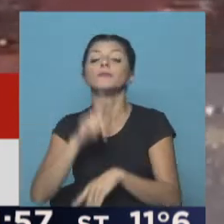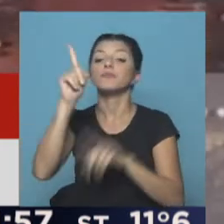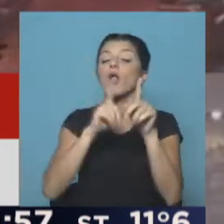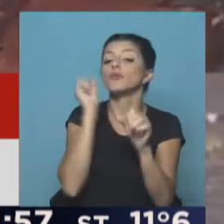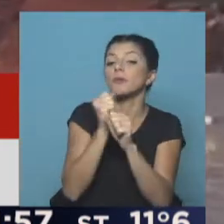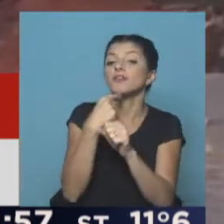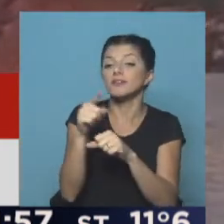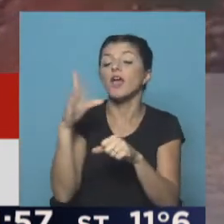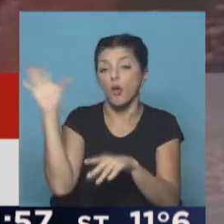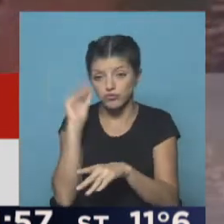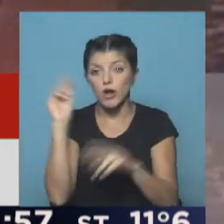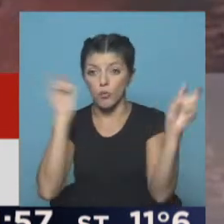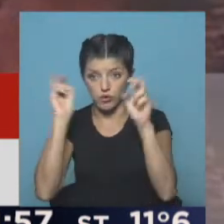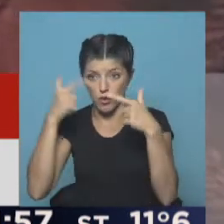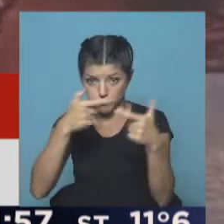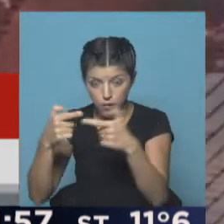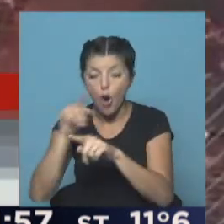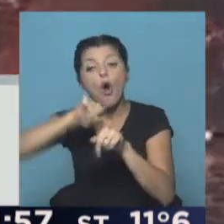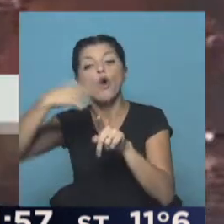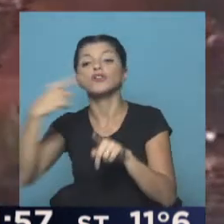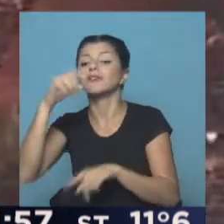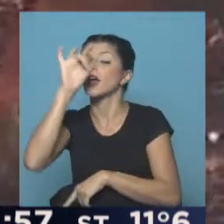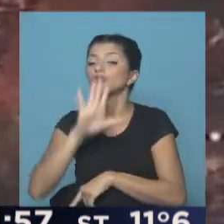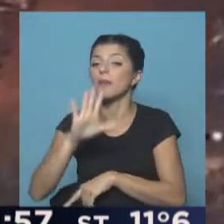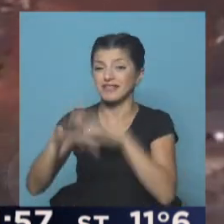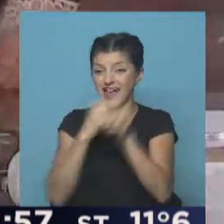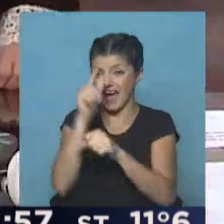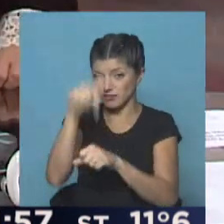dicen que escucharon detonaciones. Otros simplemente dicen que hasta el momento no hubo mayores peligros.